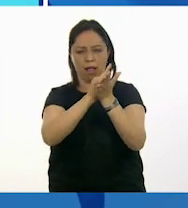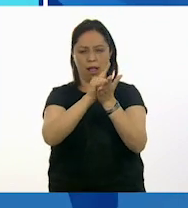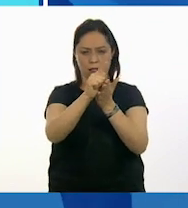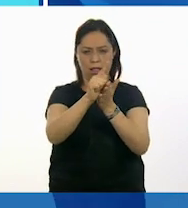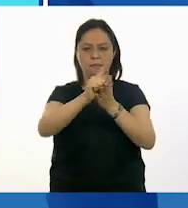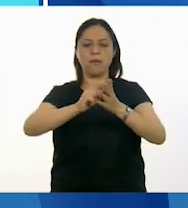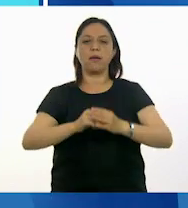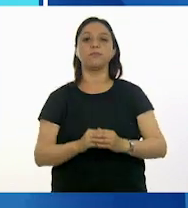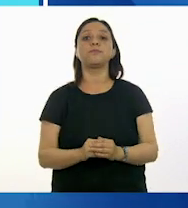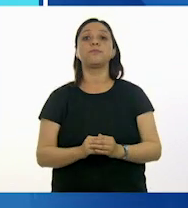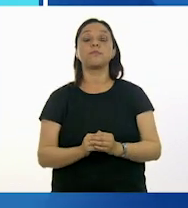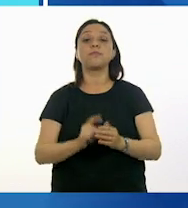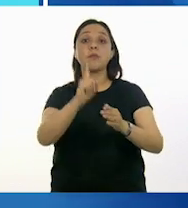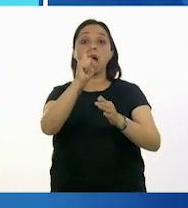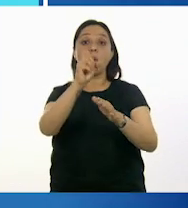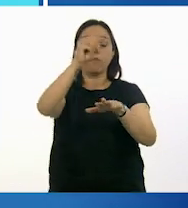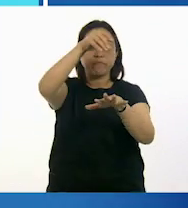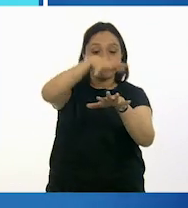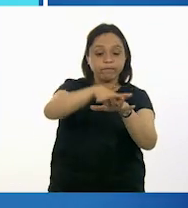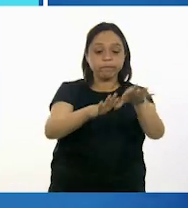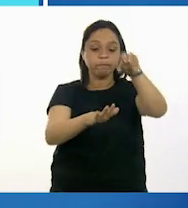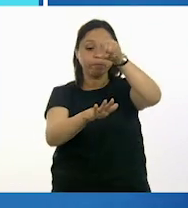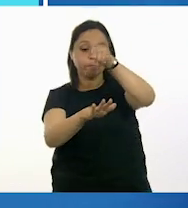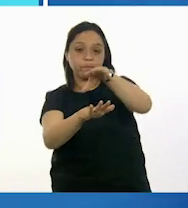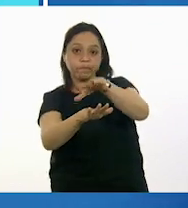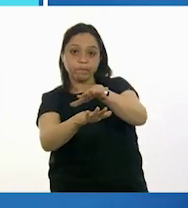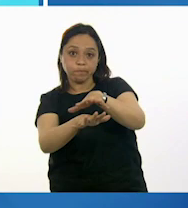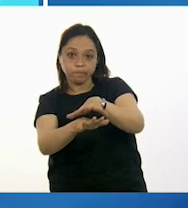uñas. Enjuaga tus manos con agua.